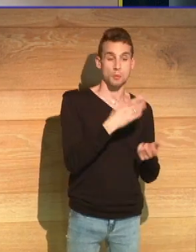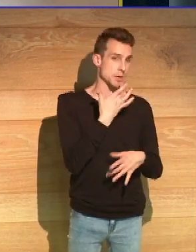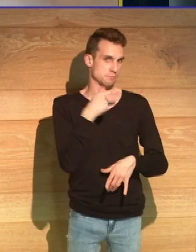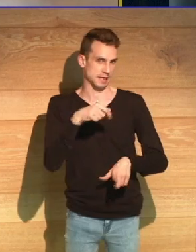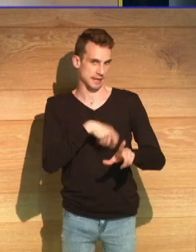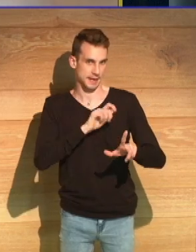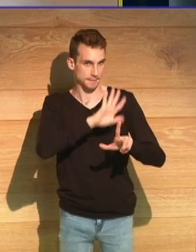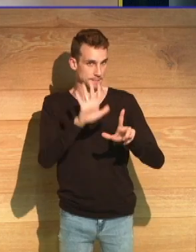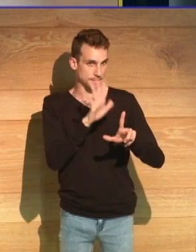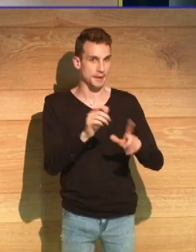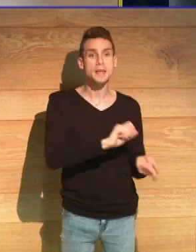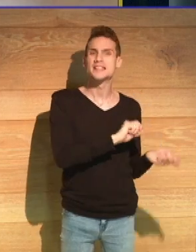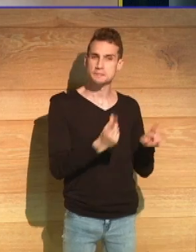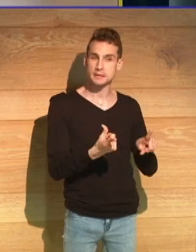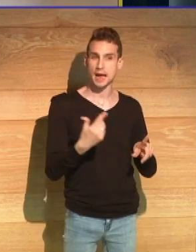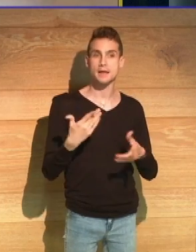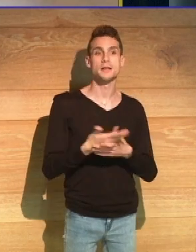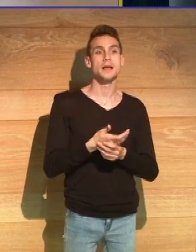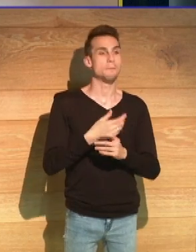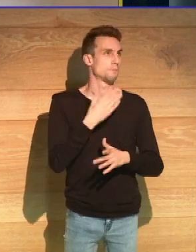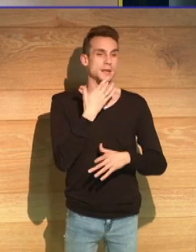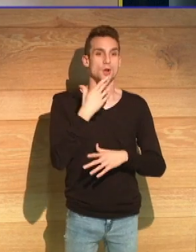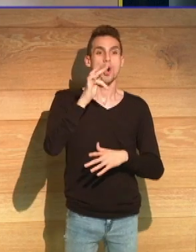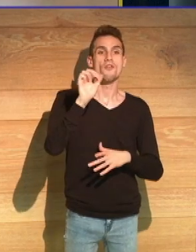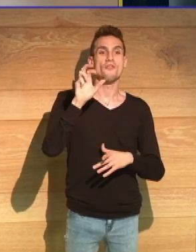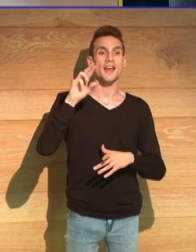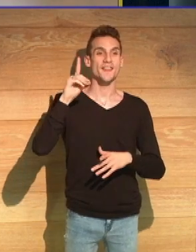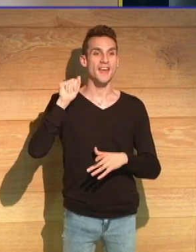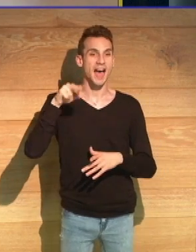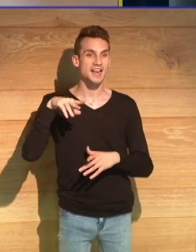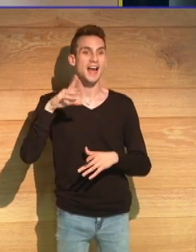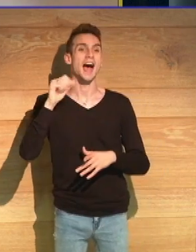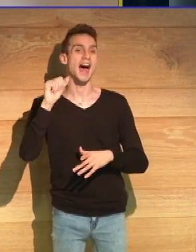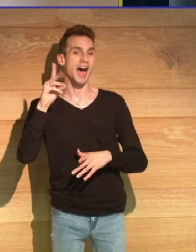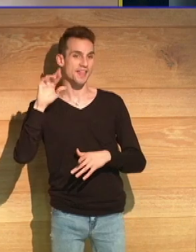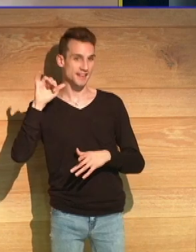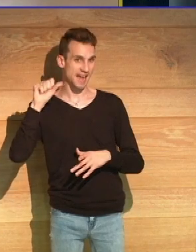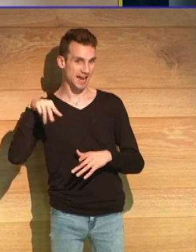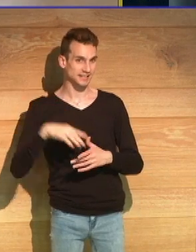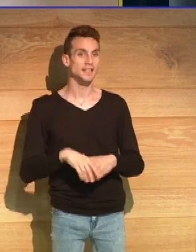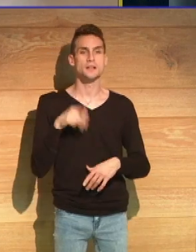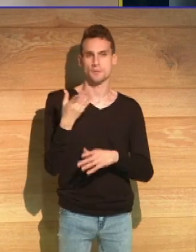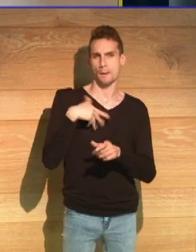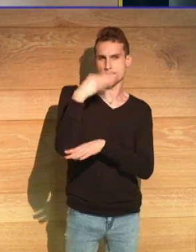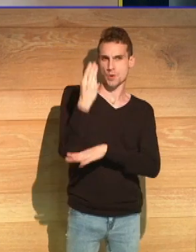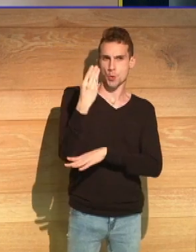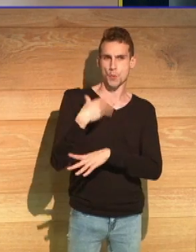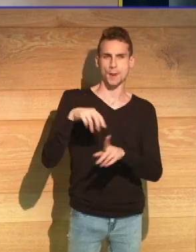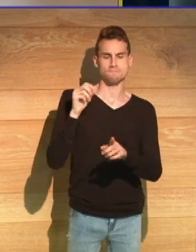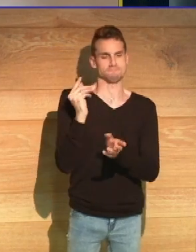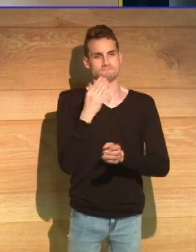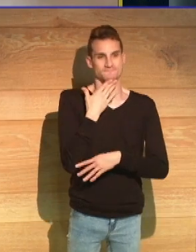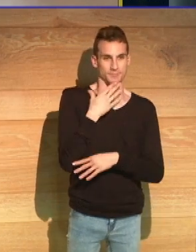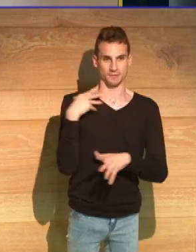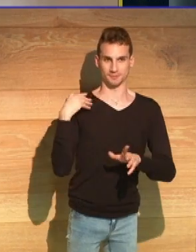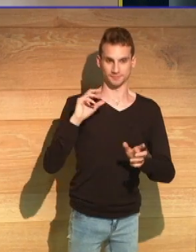en los últimos 20 años, 15 años, alguien como Ferran Adrià, ¿no? Una figura con un punto excéntrico, con un punto visionario, que es lo